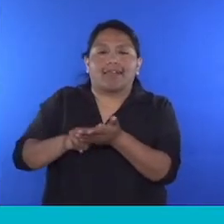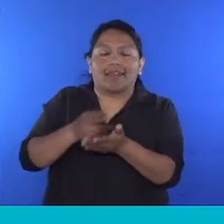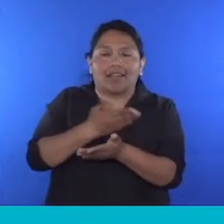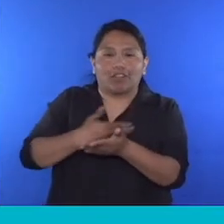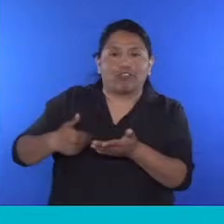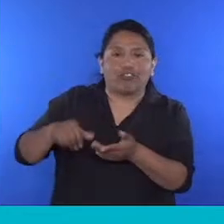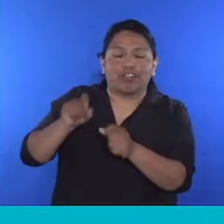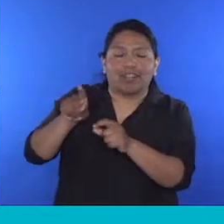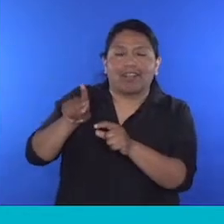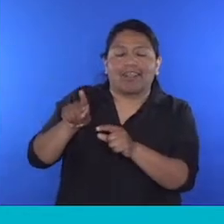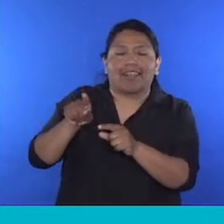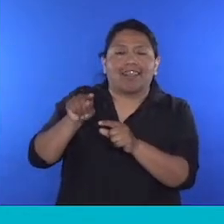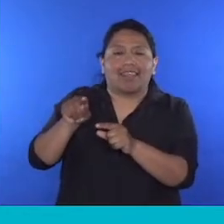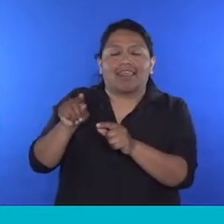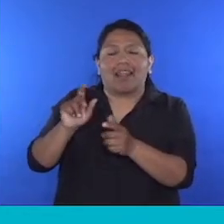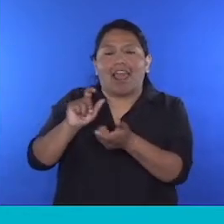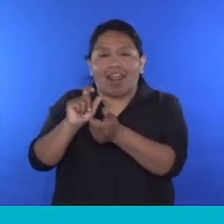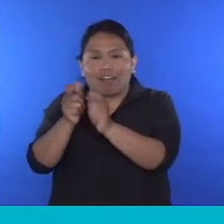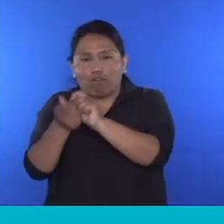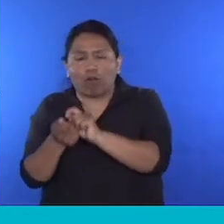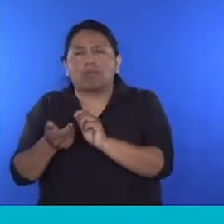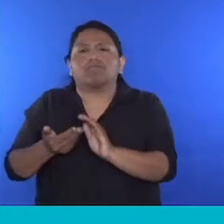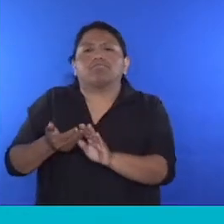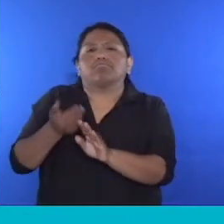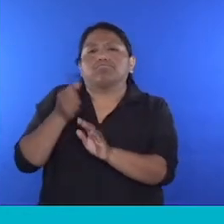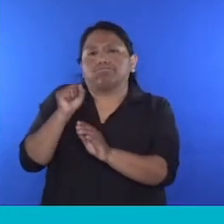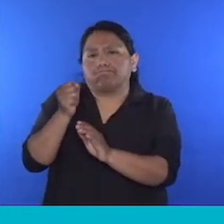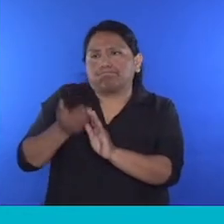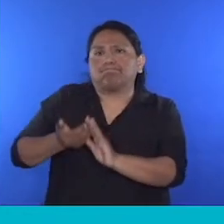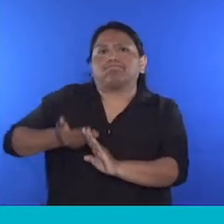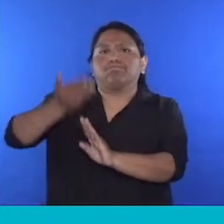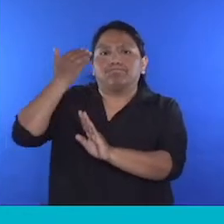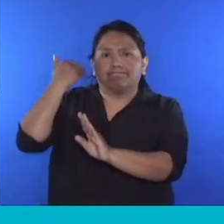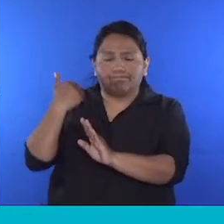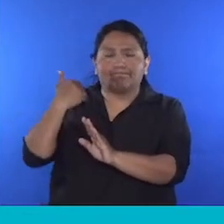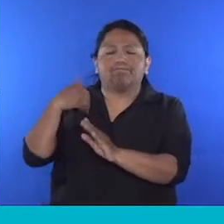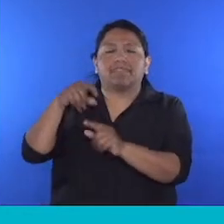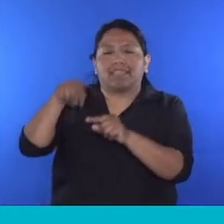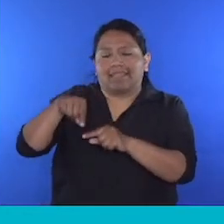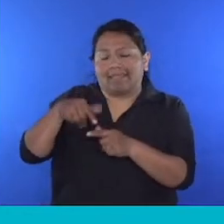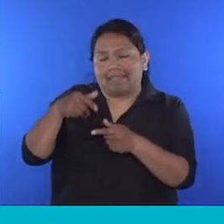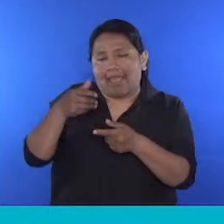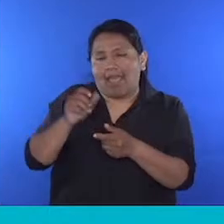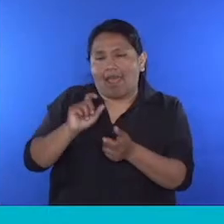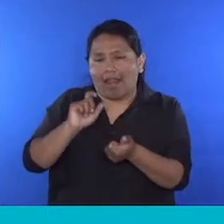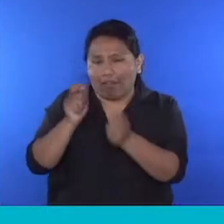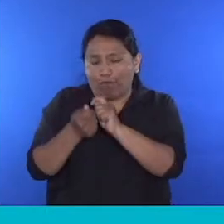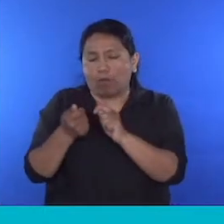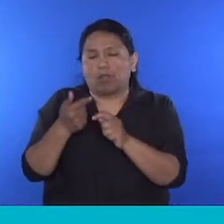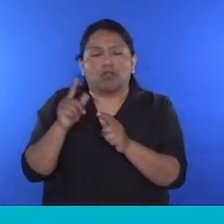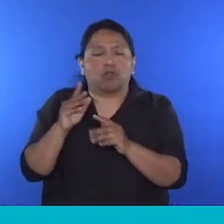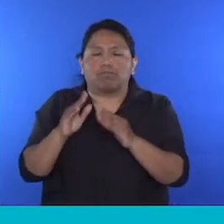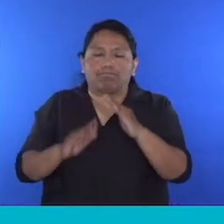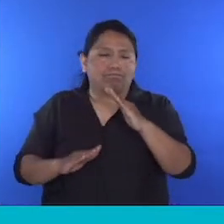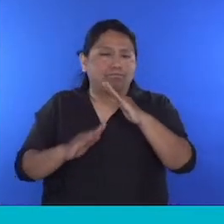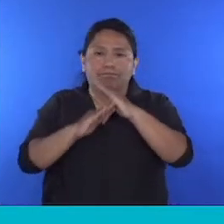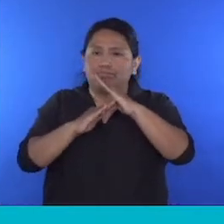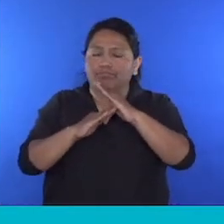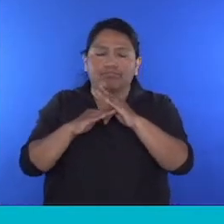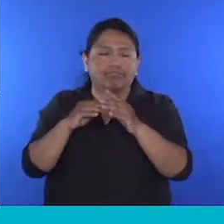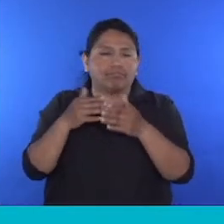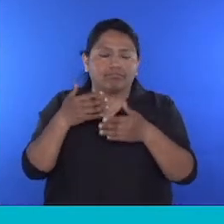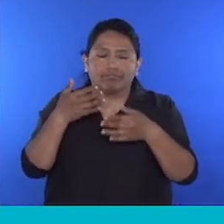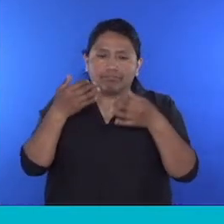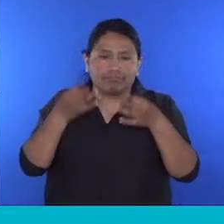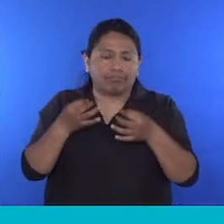de las reformas que existieron y particularmente también de esta reforma. Por supuesto, uno de los principales